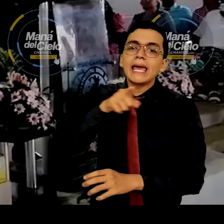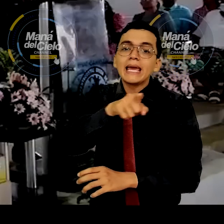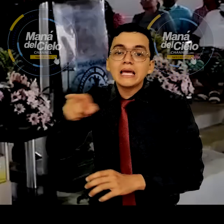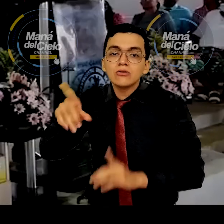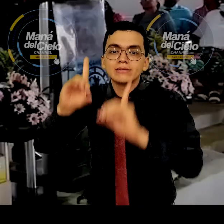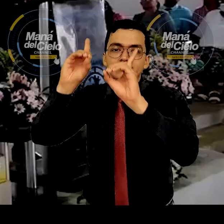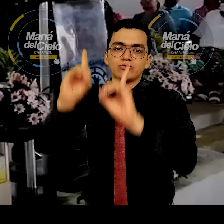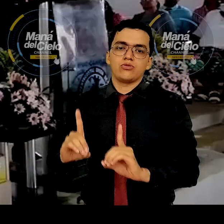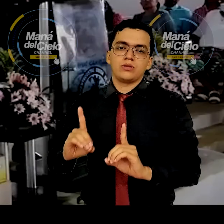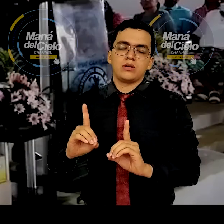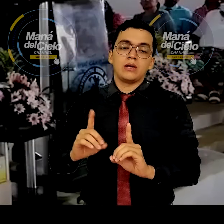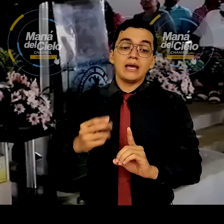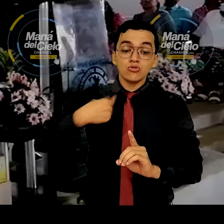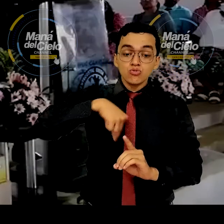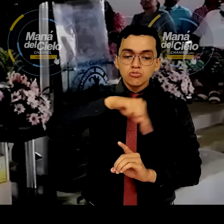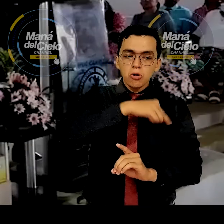Señor